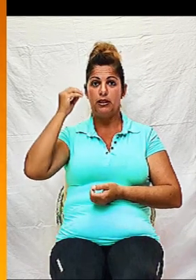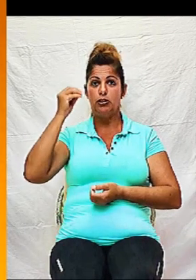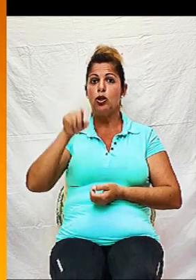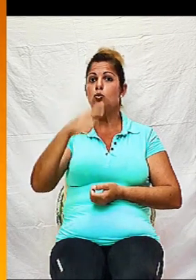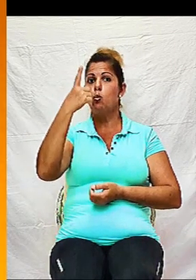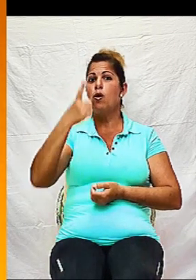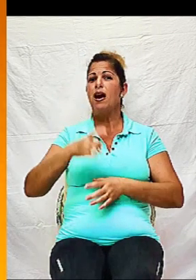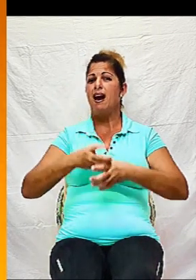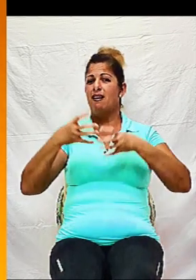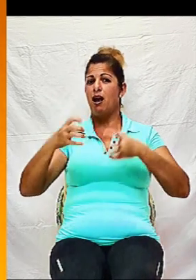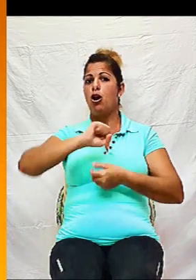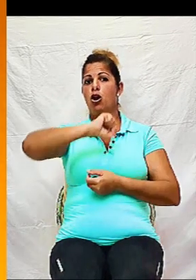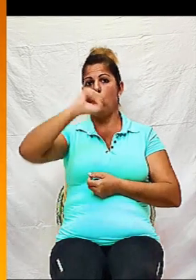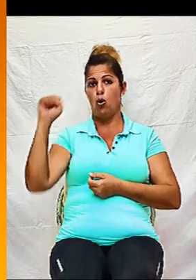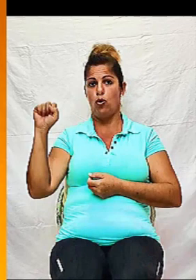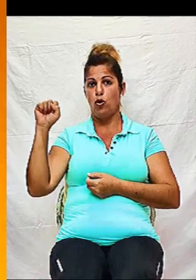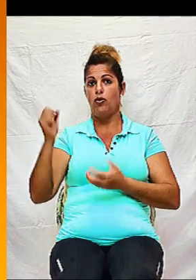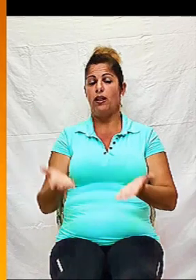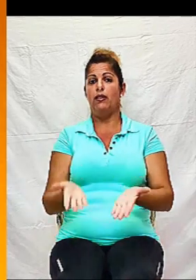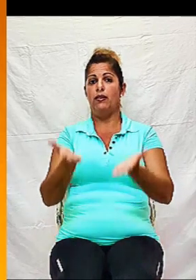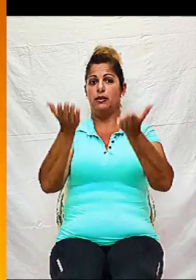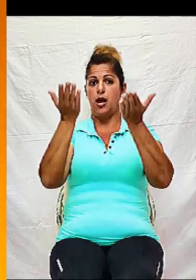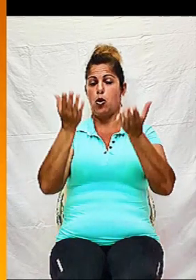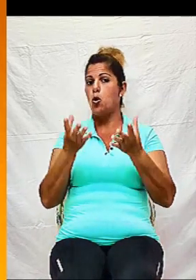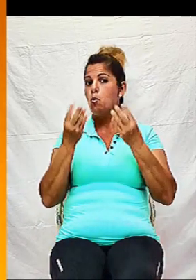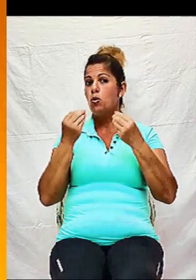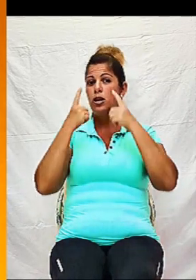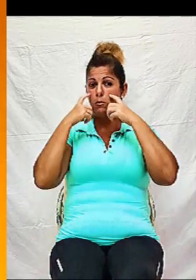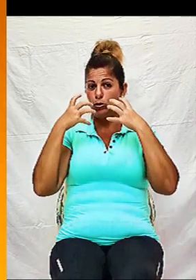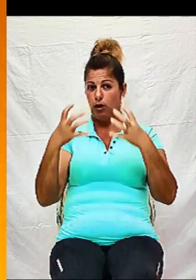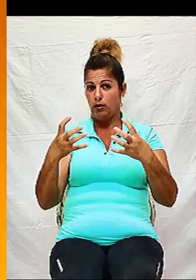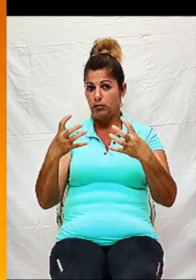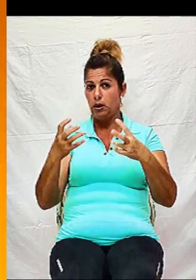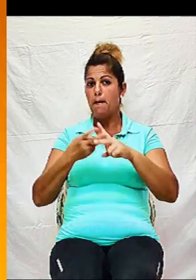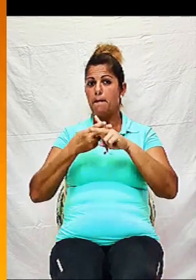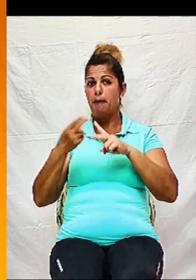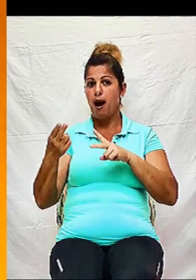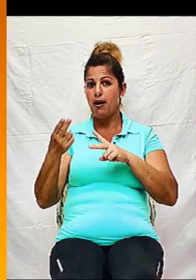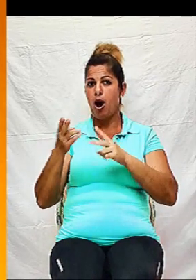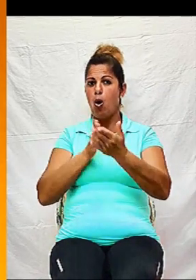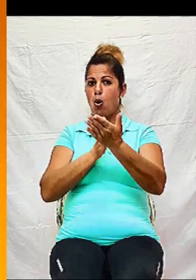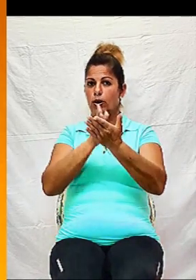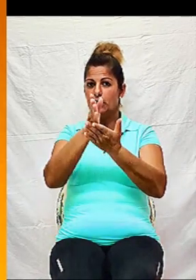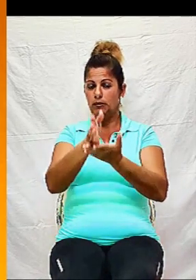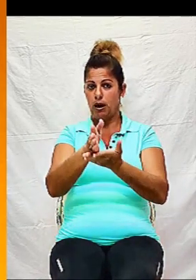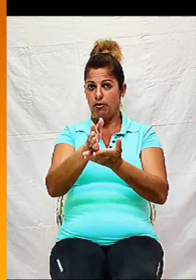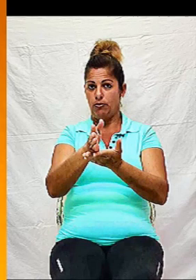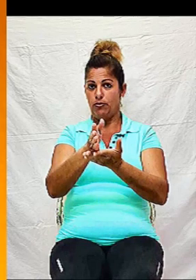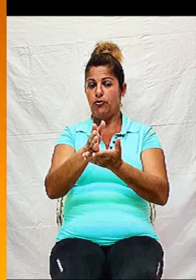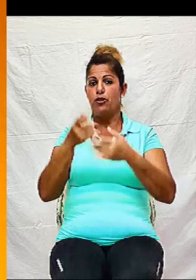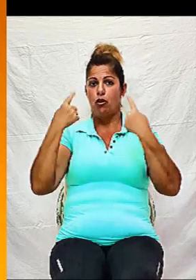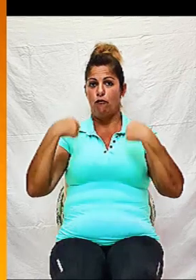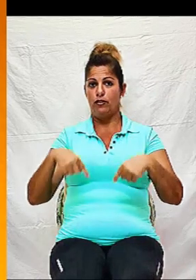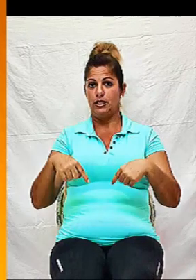El pensamiento es un gran logro de la evolución, muy útil para orientarnos en la dimensión